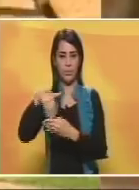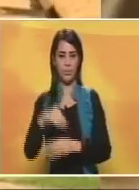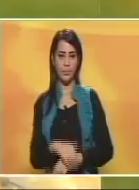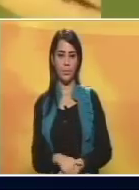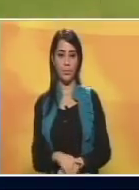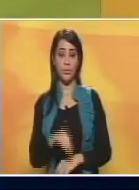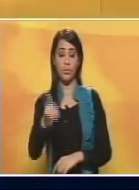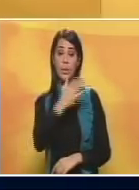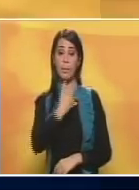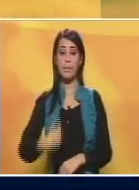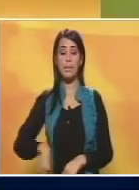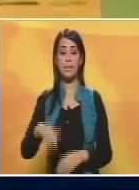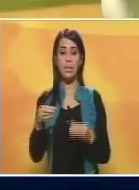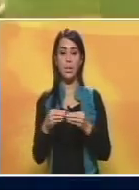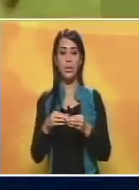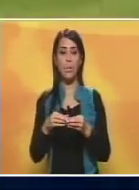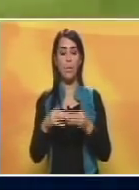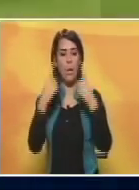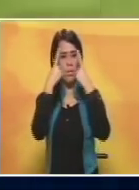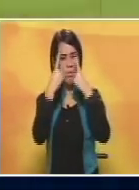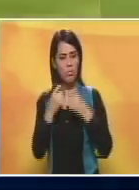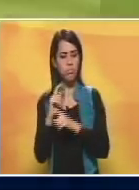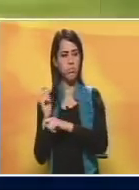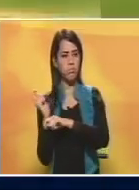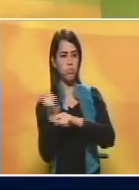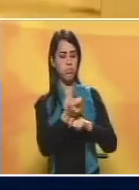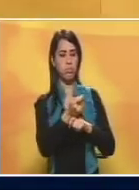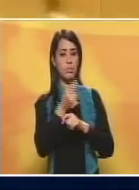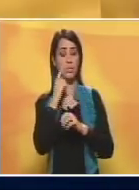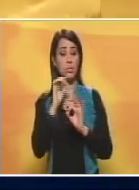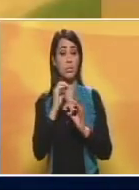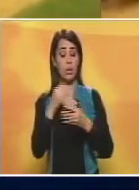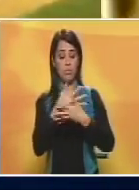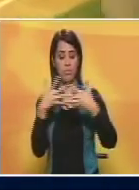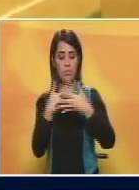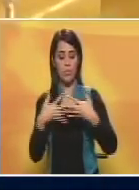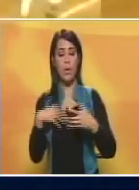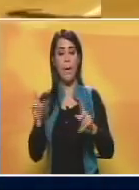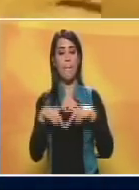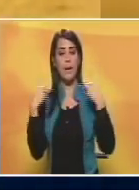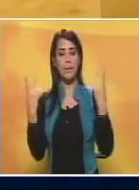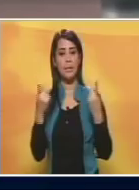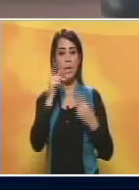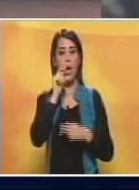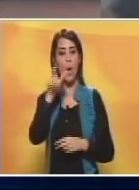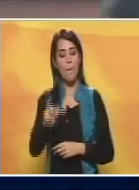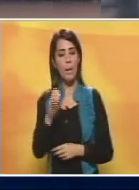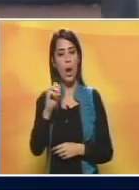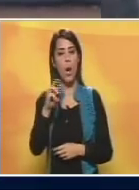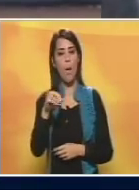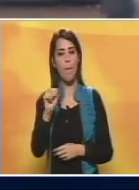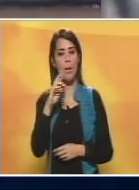Ávila, presidente de la Liga Venezolana de Béisbol Profesional, manifestó mediante una nota de prensa que Omar ha sido uno de los mejores